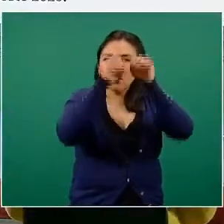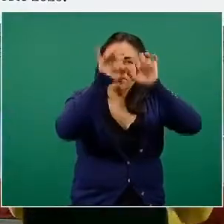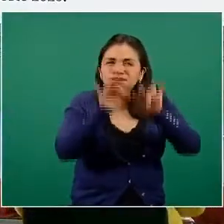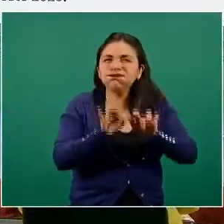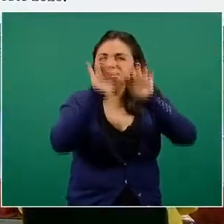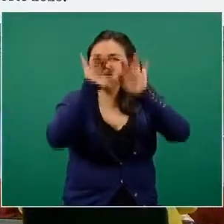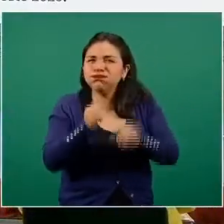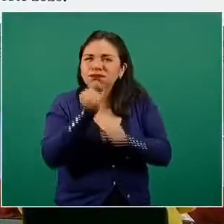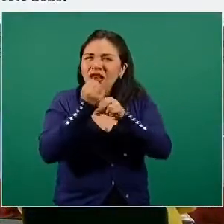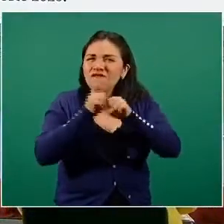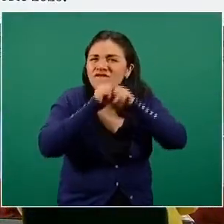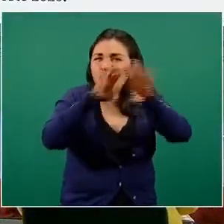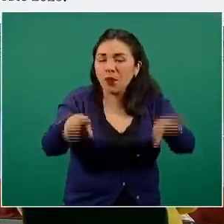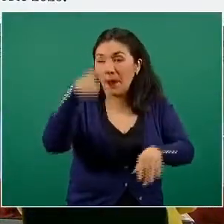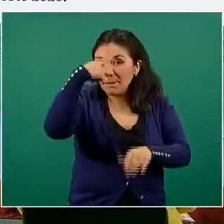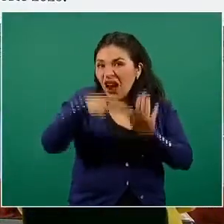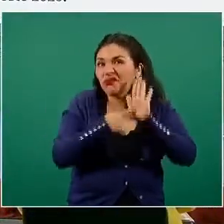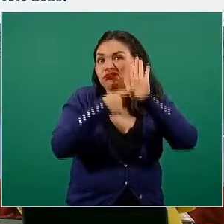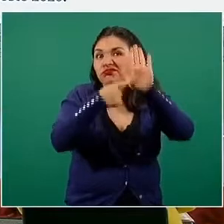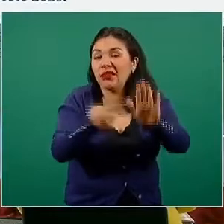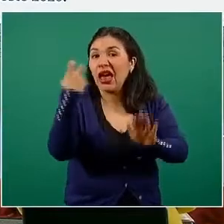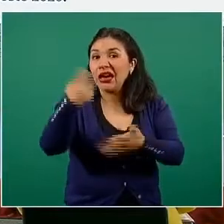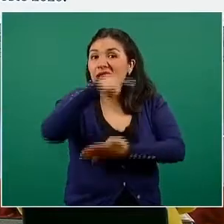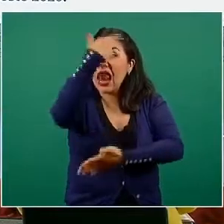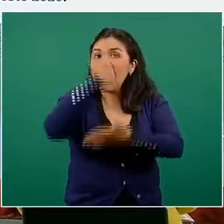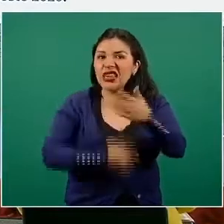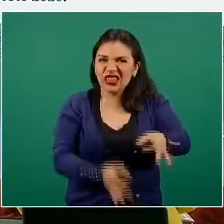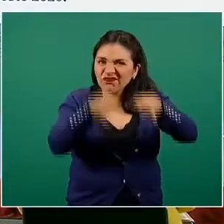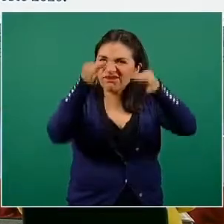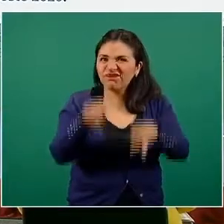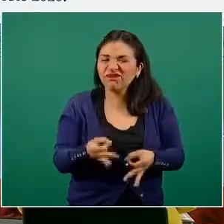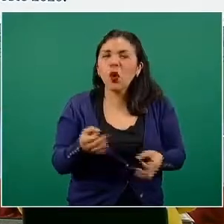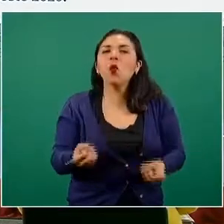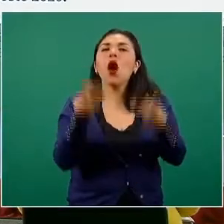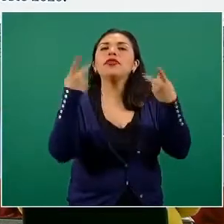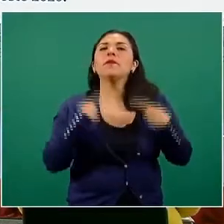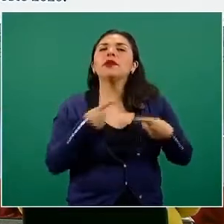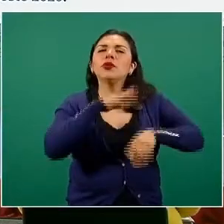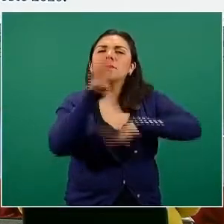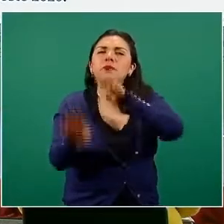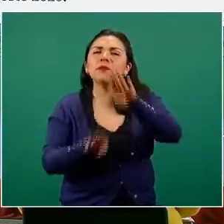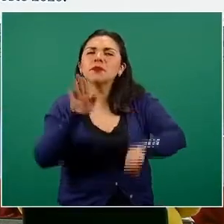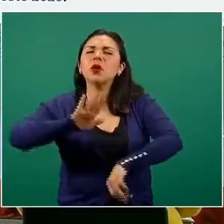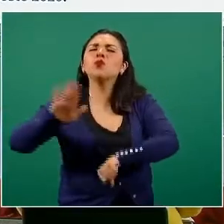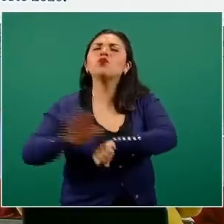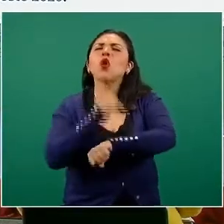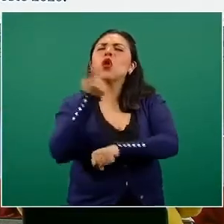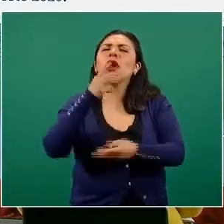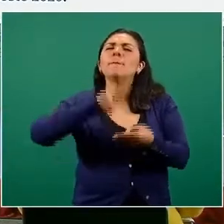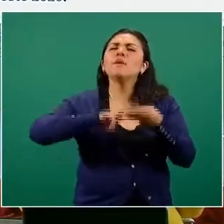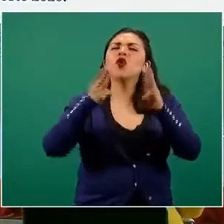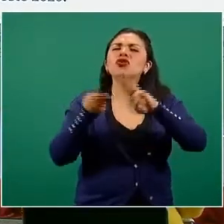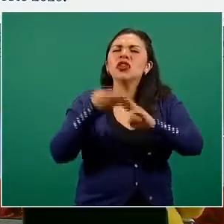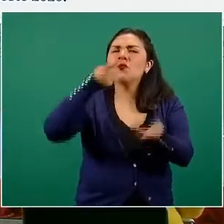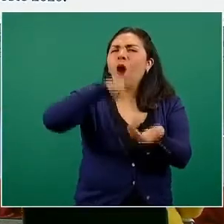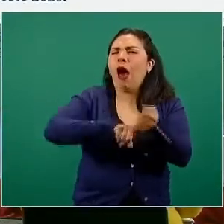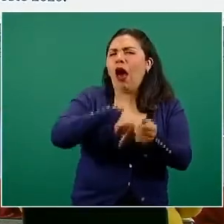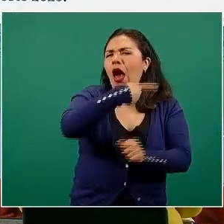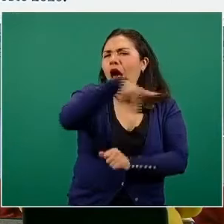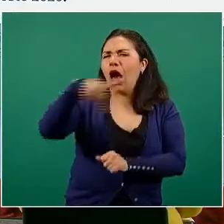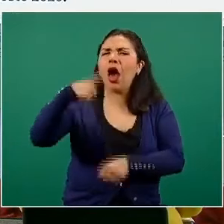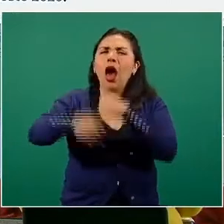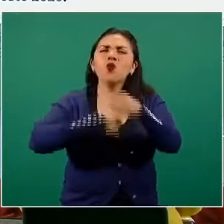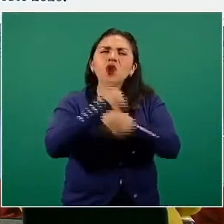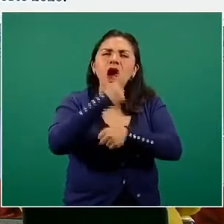conciliar, ver y publicar oficialmente la lista oficial de las causas de defunción de los diferentes años.